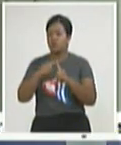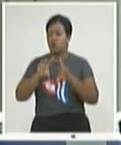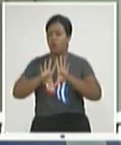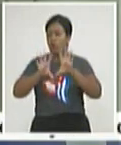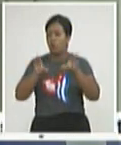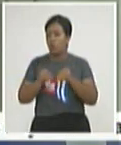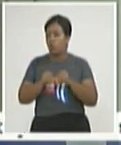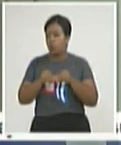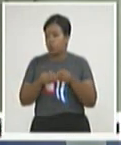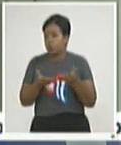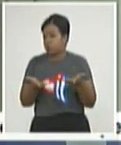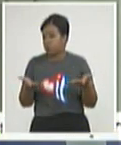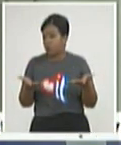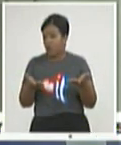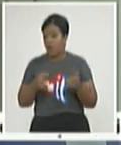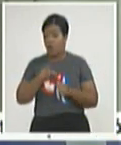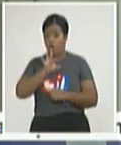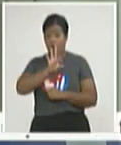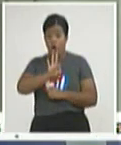de